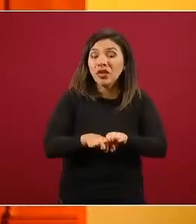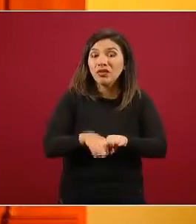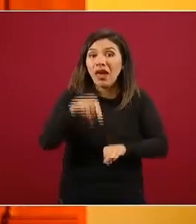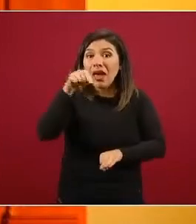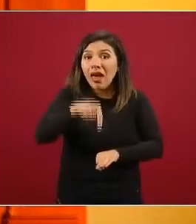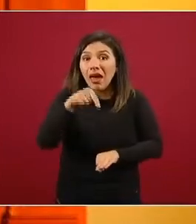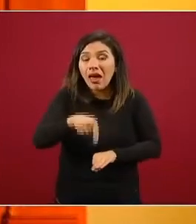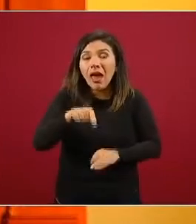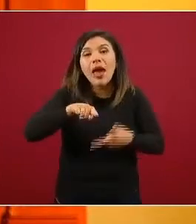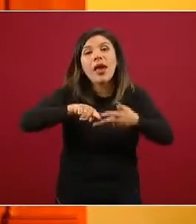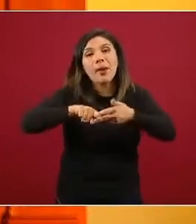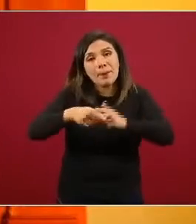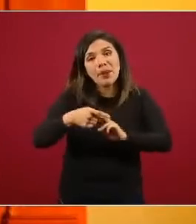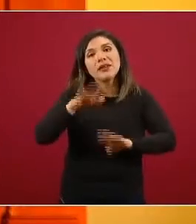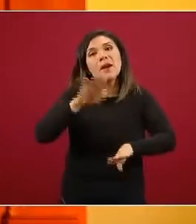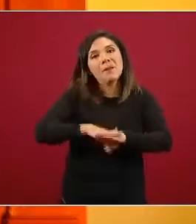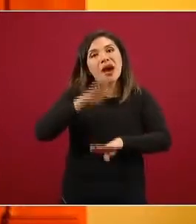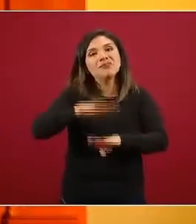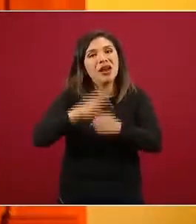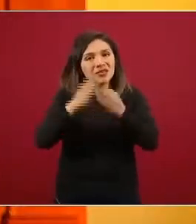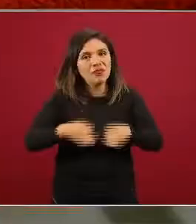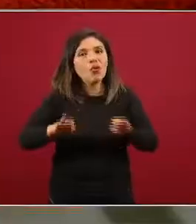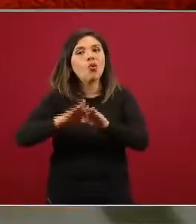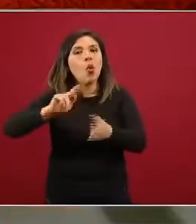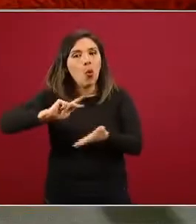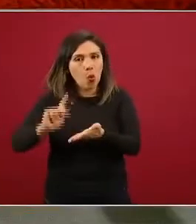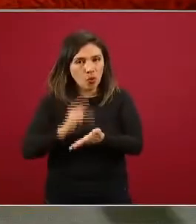mitigación empieza a ser nuevamente mayor.